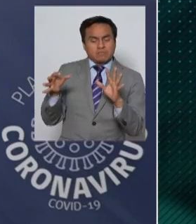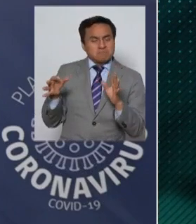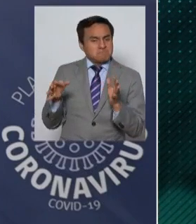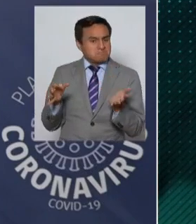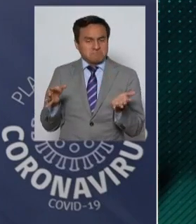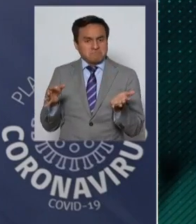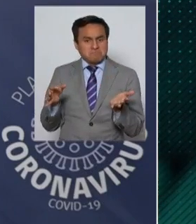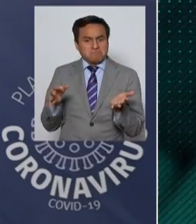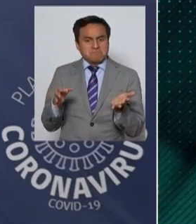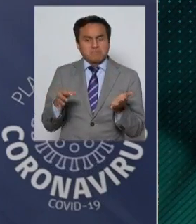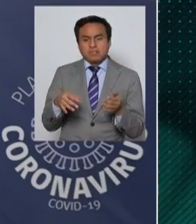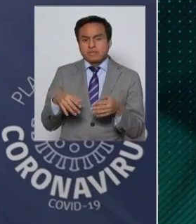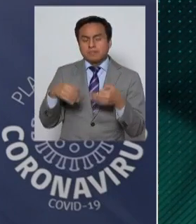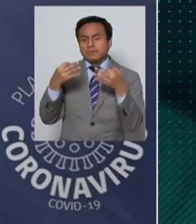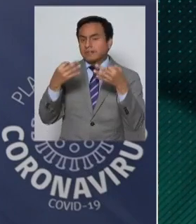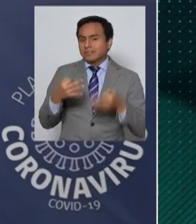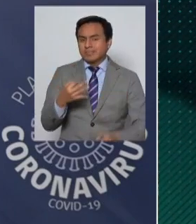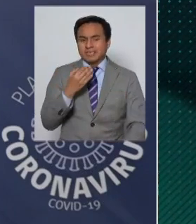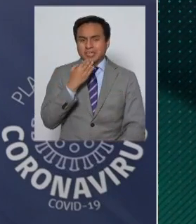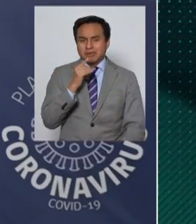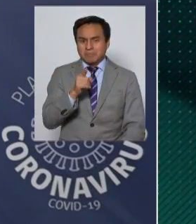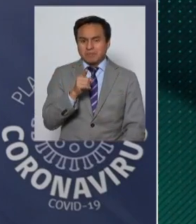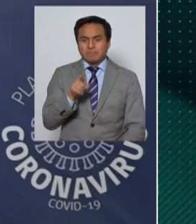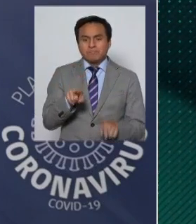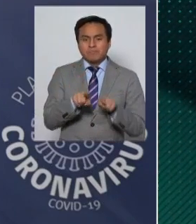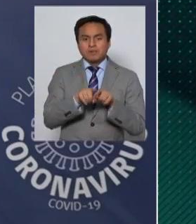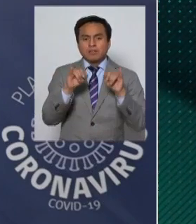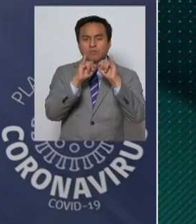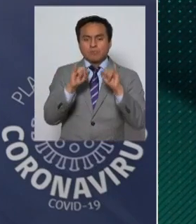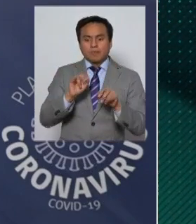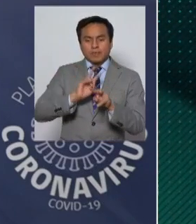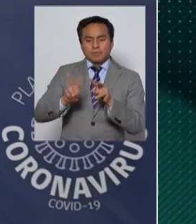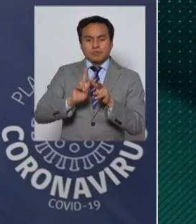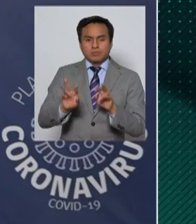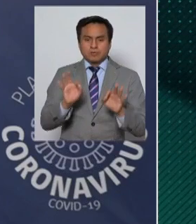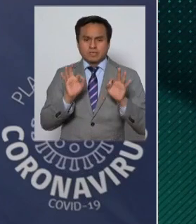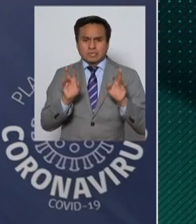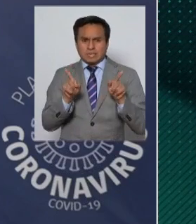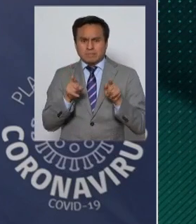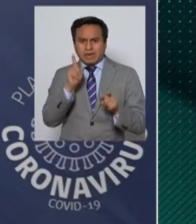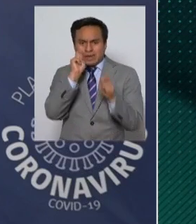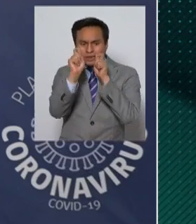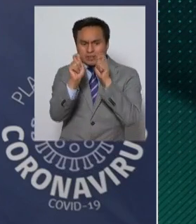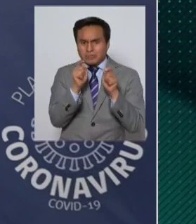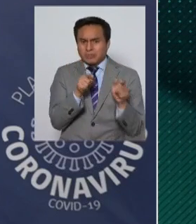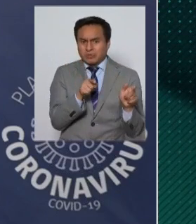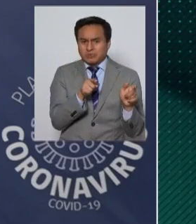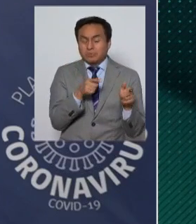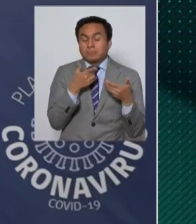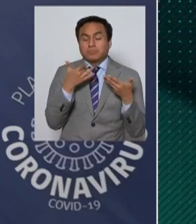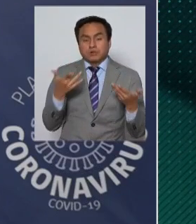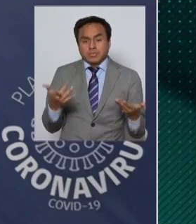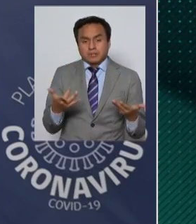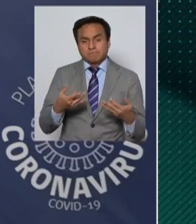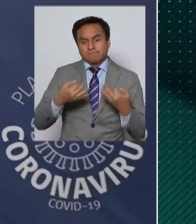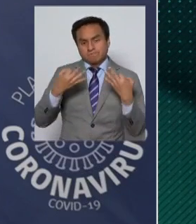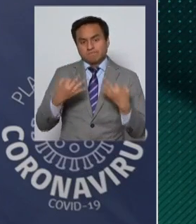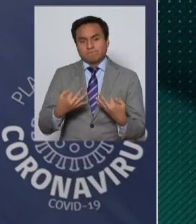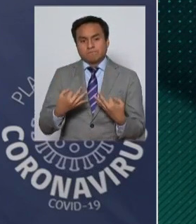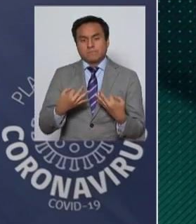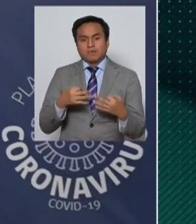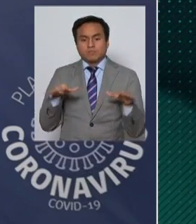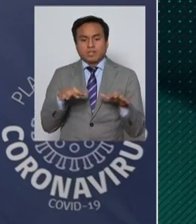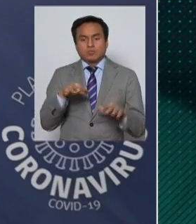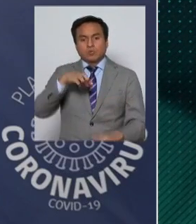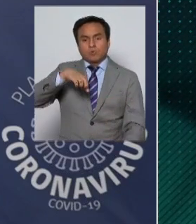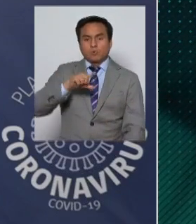que es completamente cierto es que es un tipo de tratamiento extraordinariamente riesgoso porque efectivamente estamos